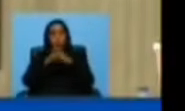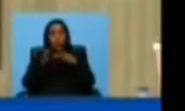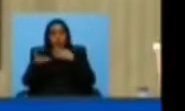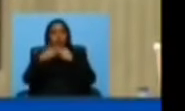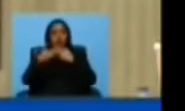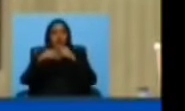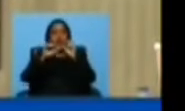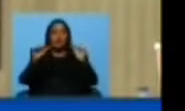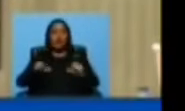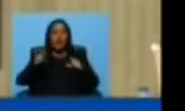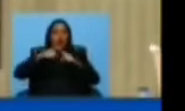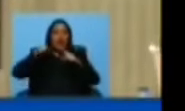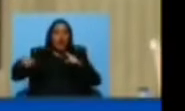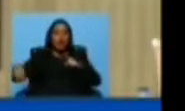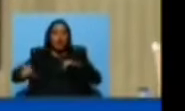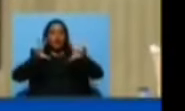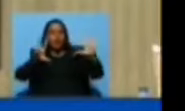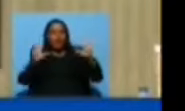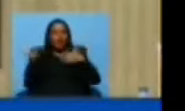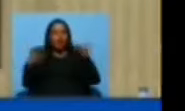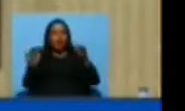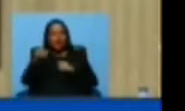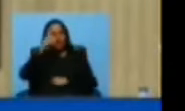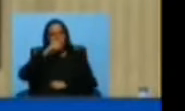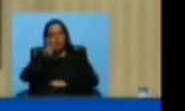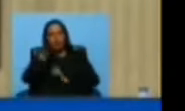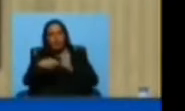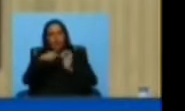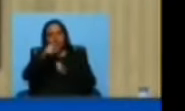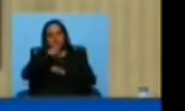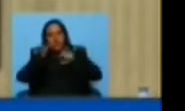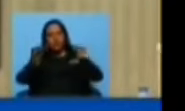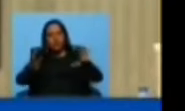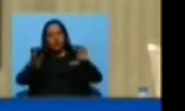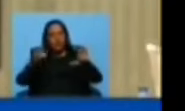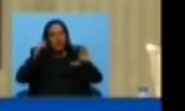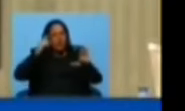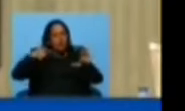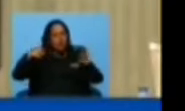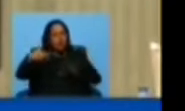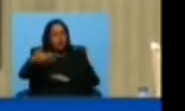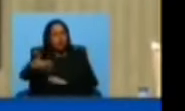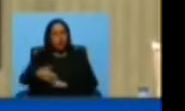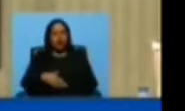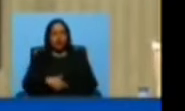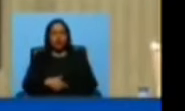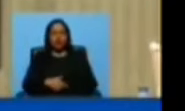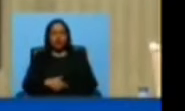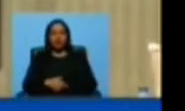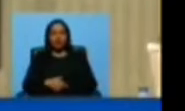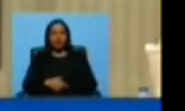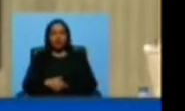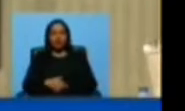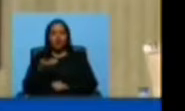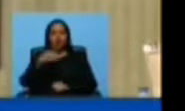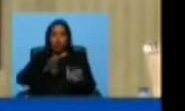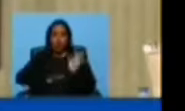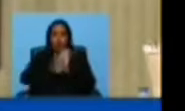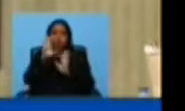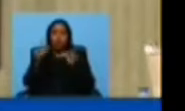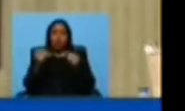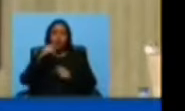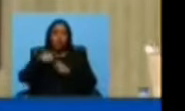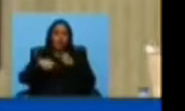eléctrico el 8 de marzo del 2019 y días subsecuentes y se avanzó mucho en la